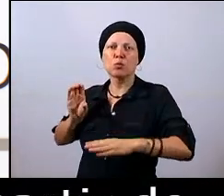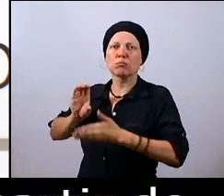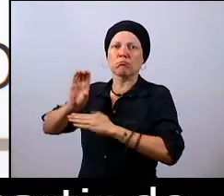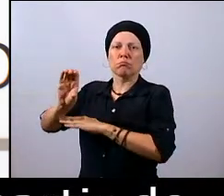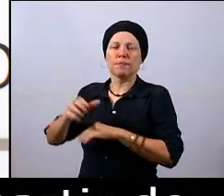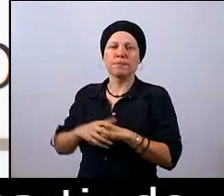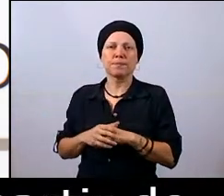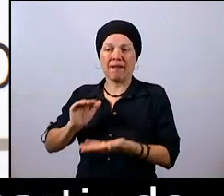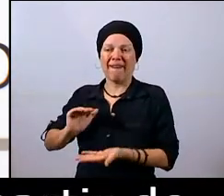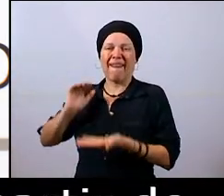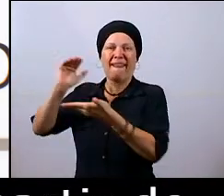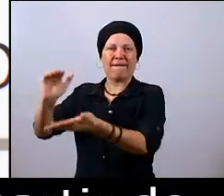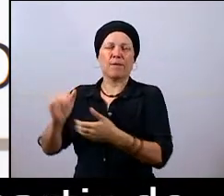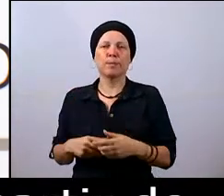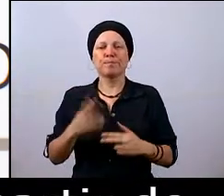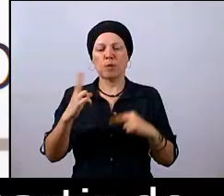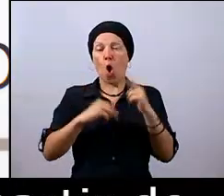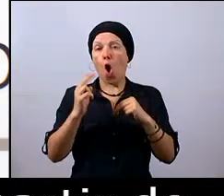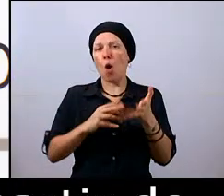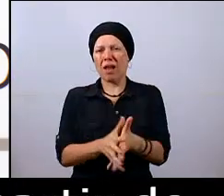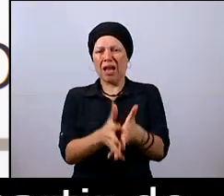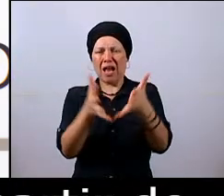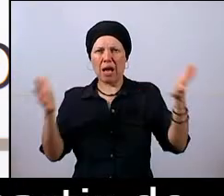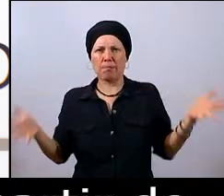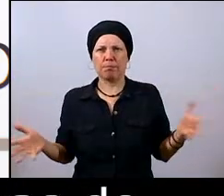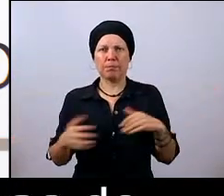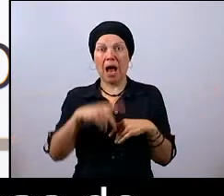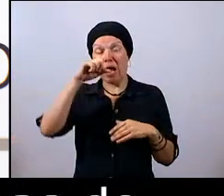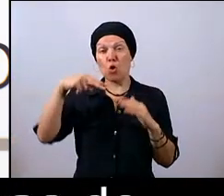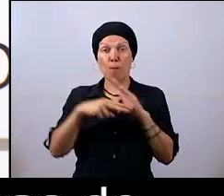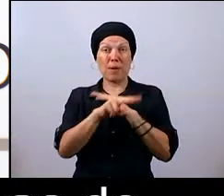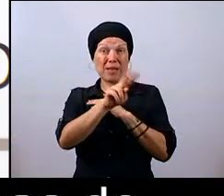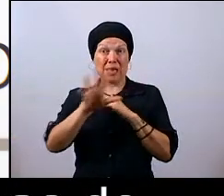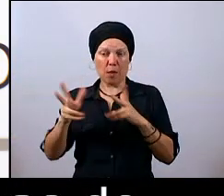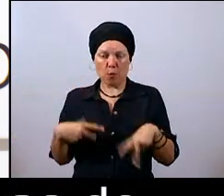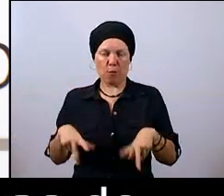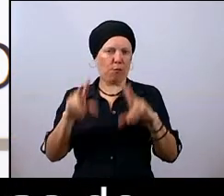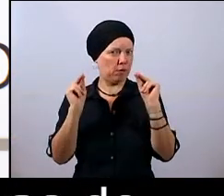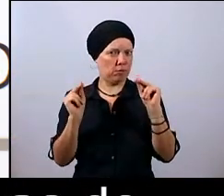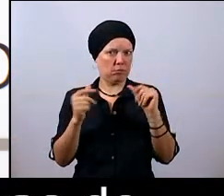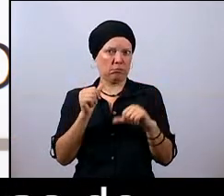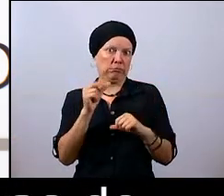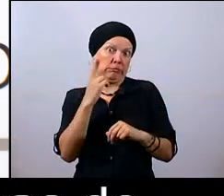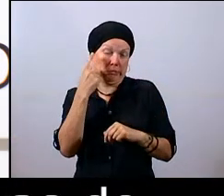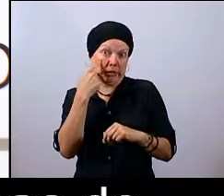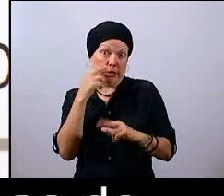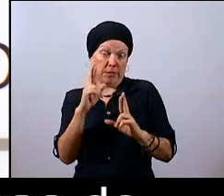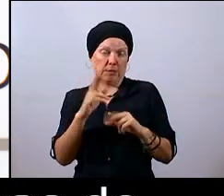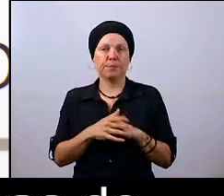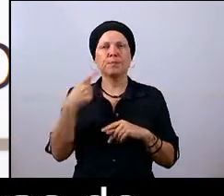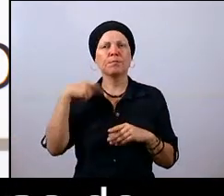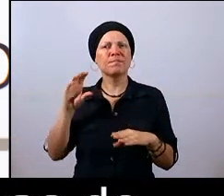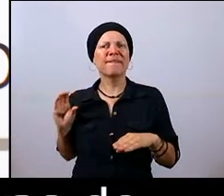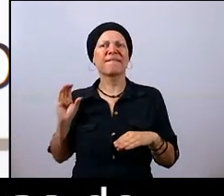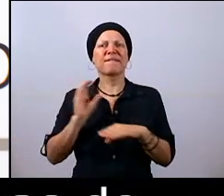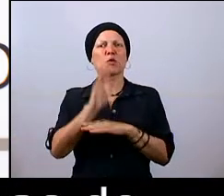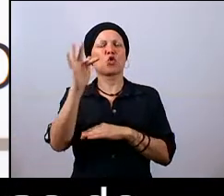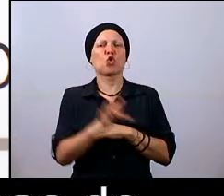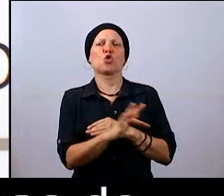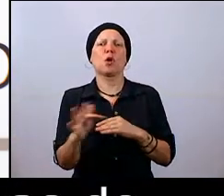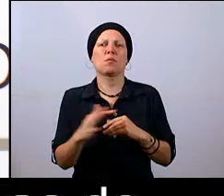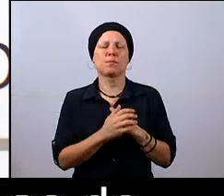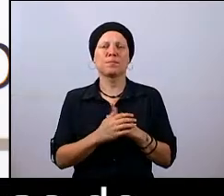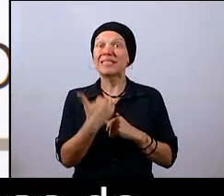espera que esas obras de ampliación finalicen en el año 2025 y que tengan una inversión total